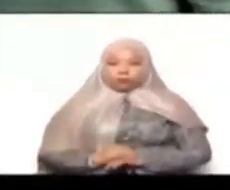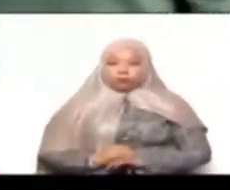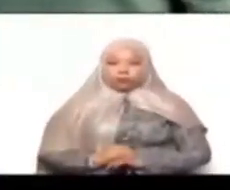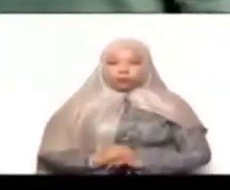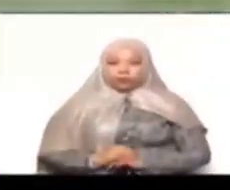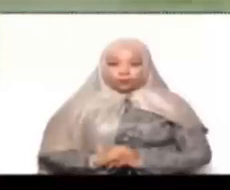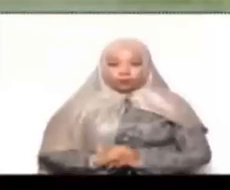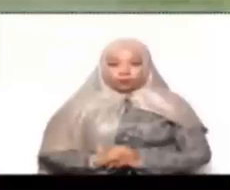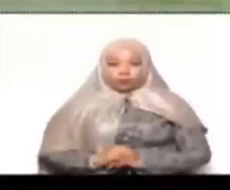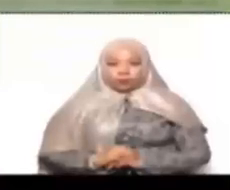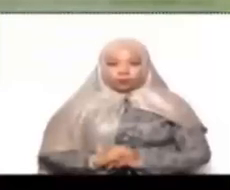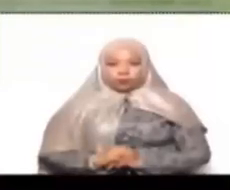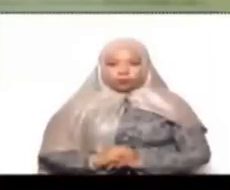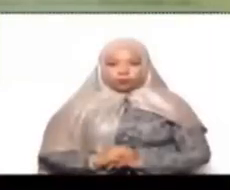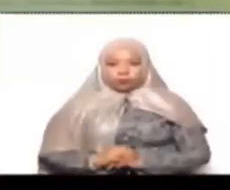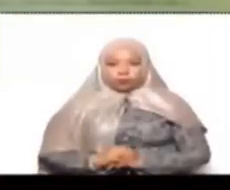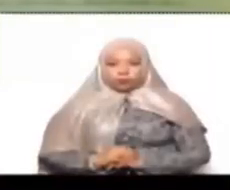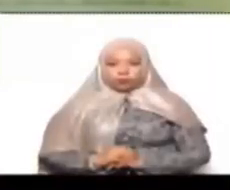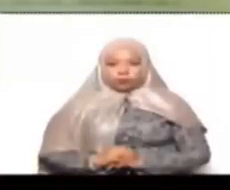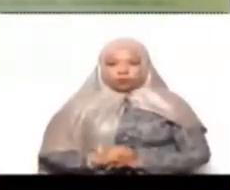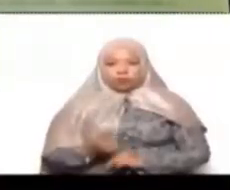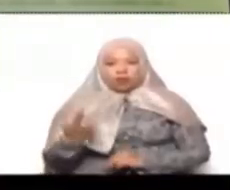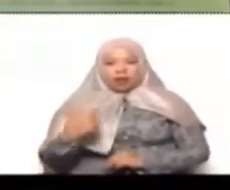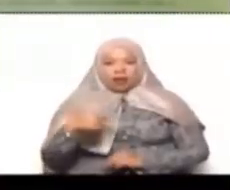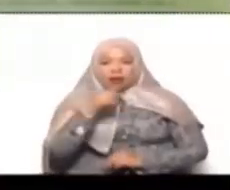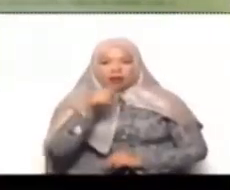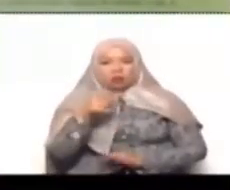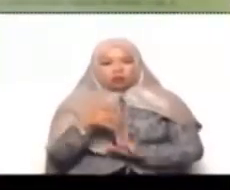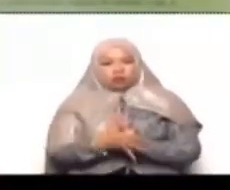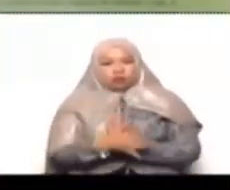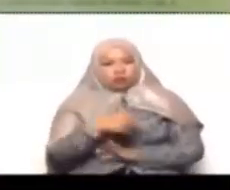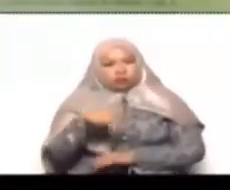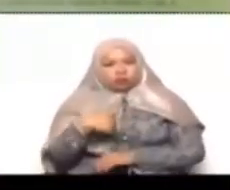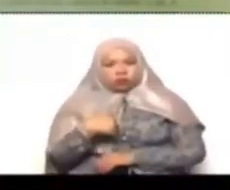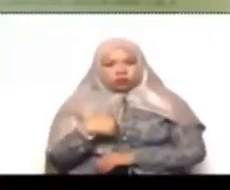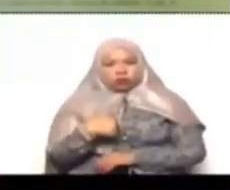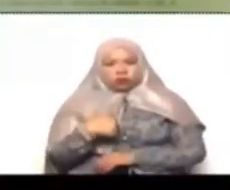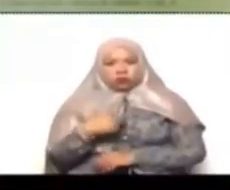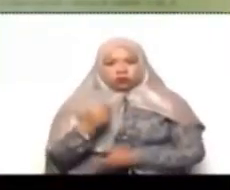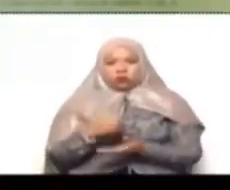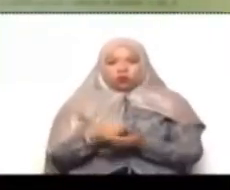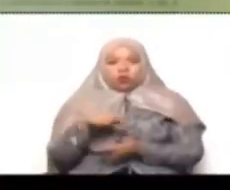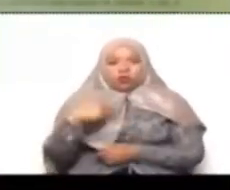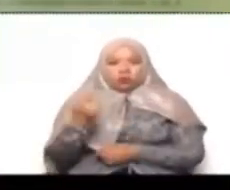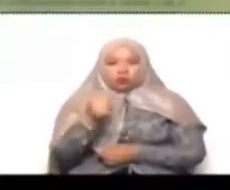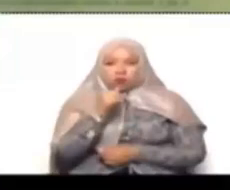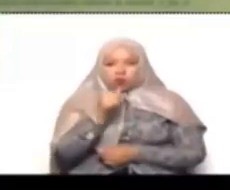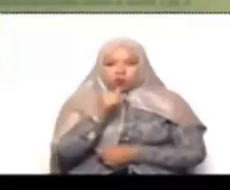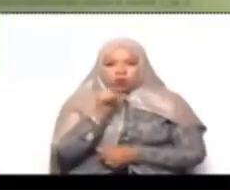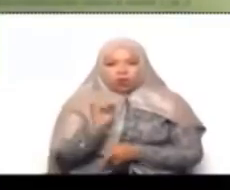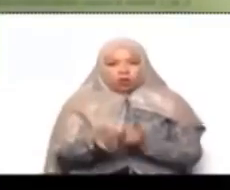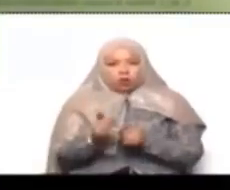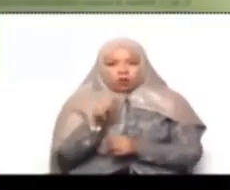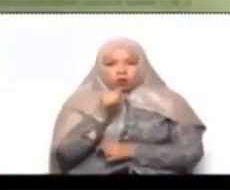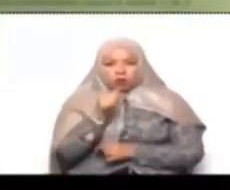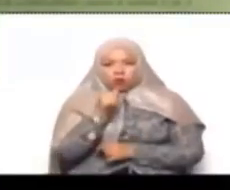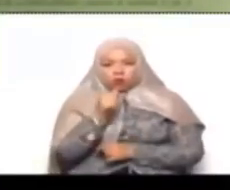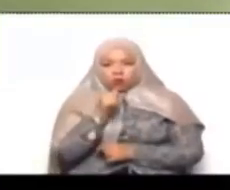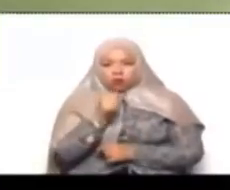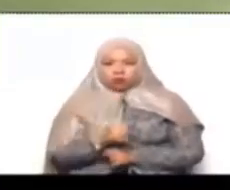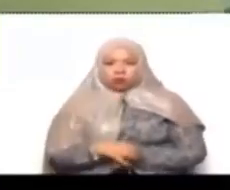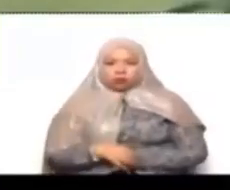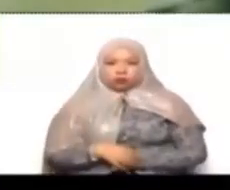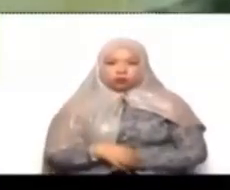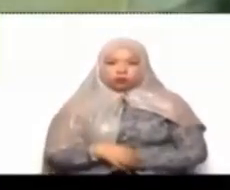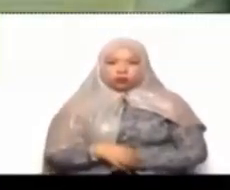Es que es una especie de círculo vicioso, es decir, ya vamos a la siguiente noticia, pero de alguna forma, me